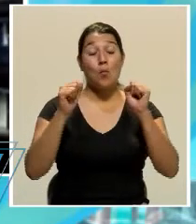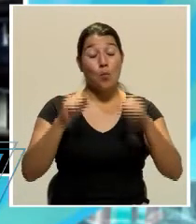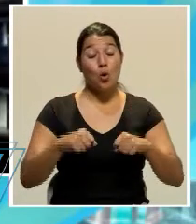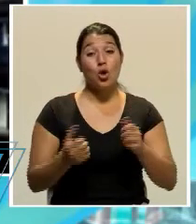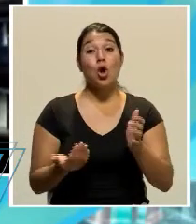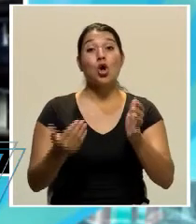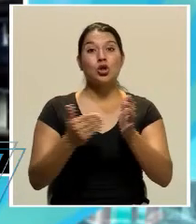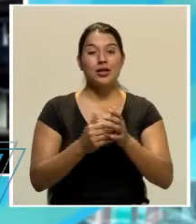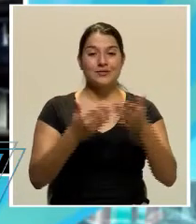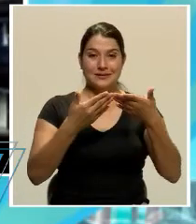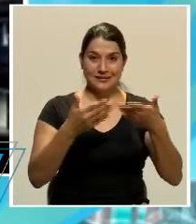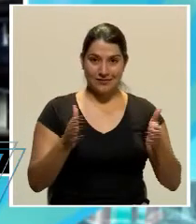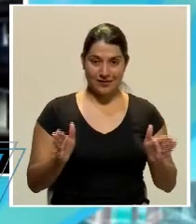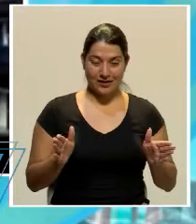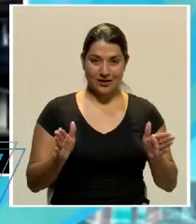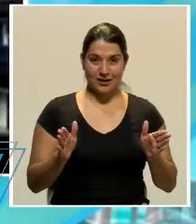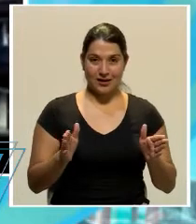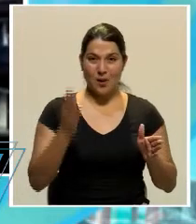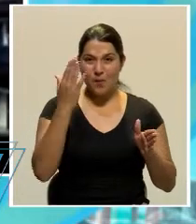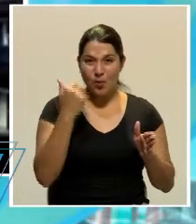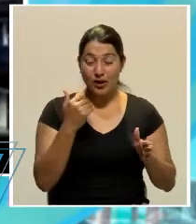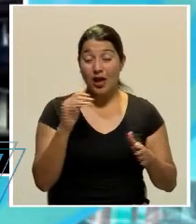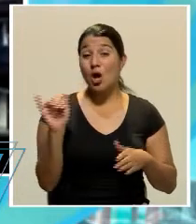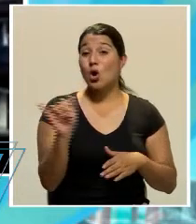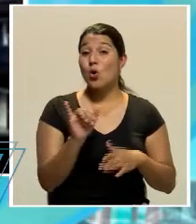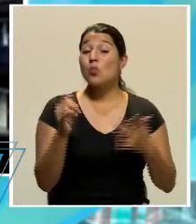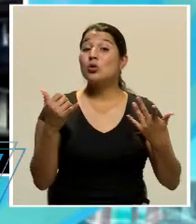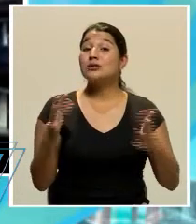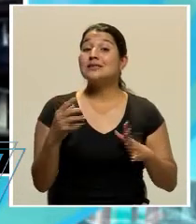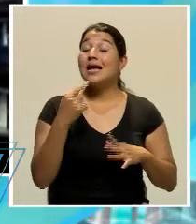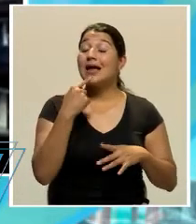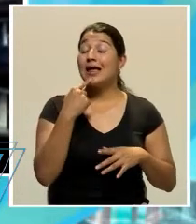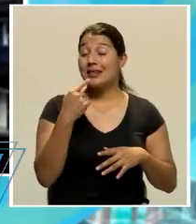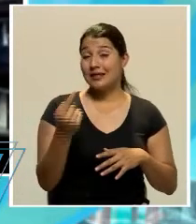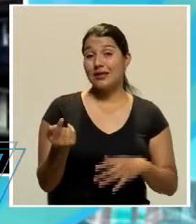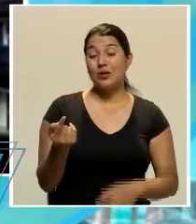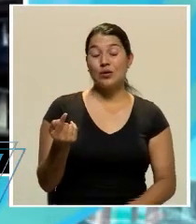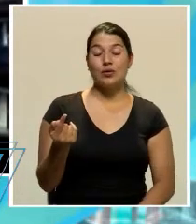volver a estar abiertos, porque como decía tal vez